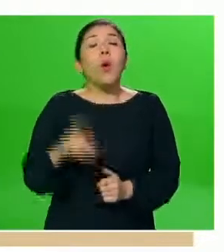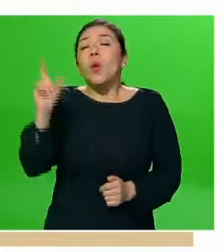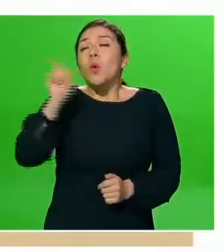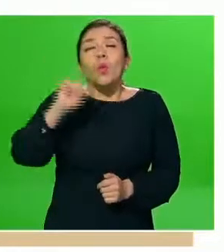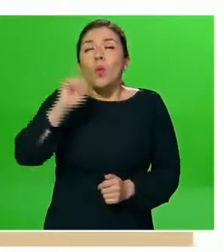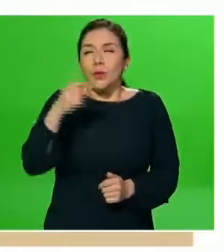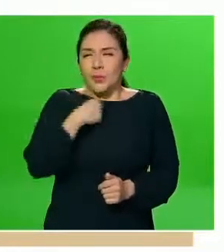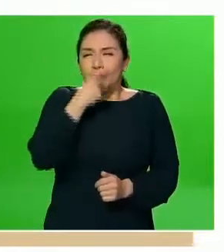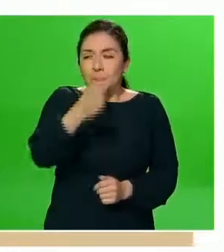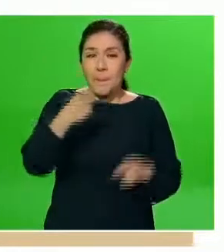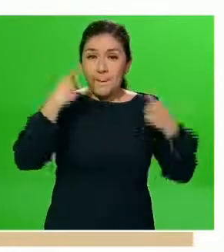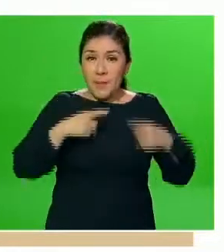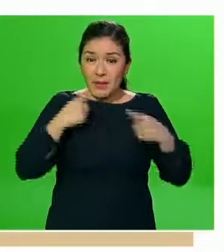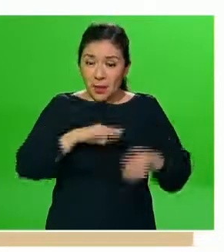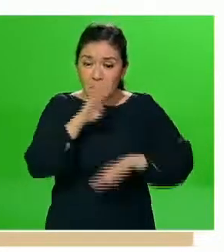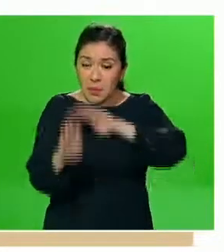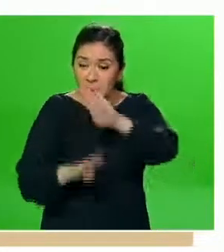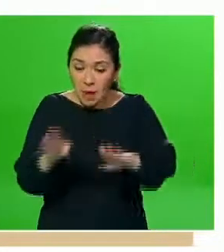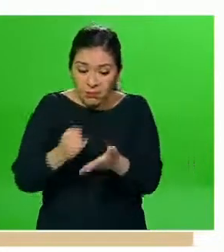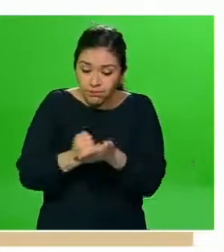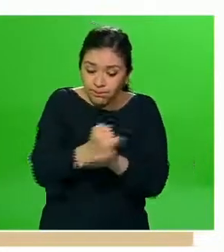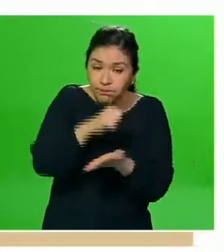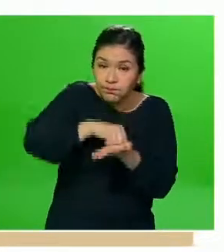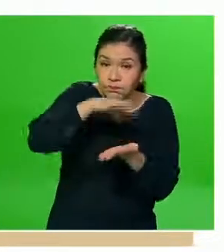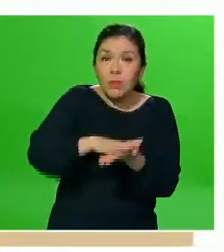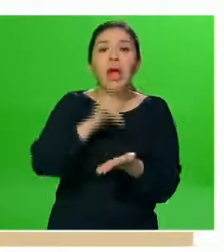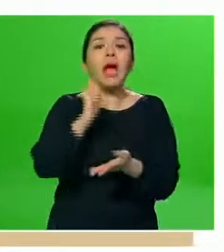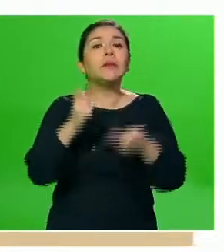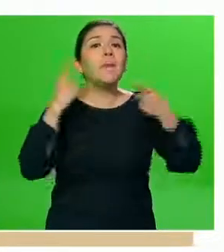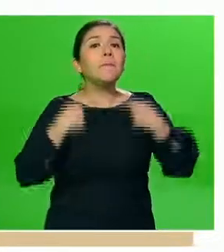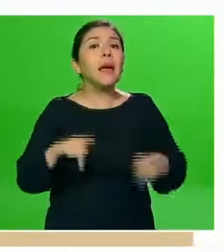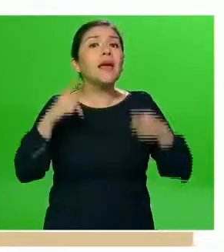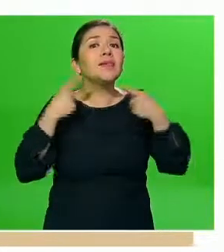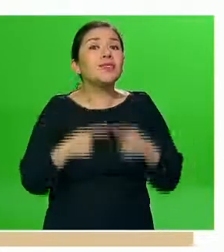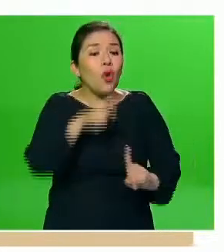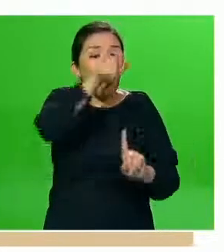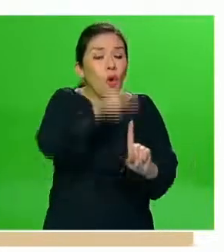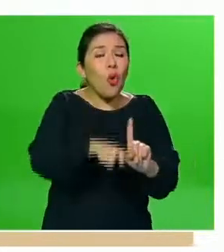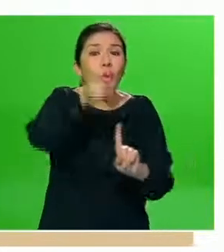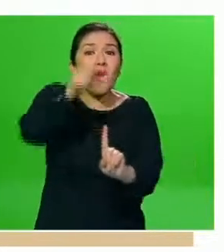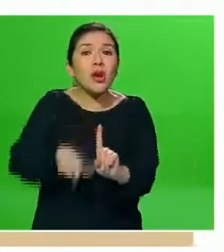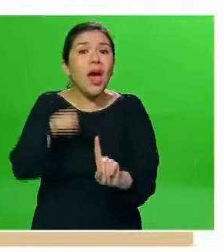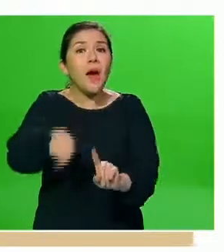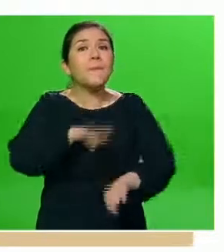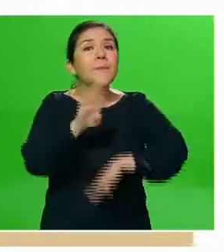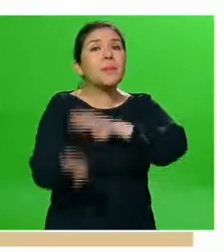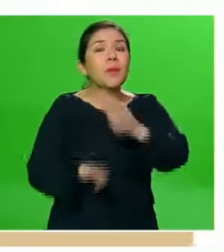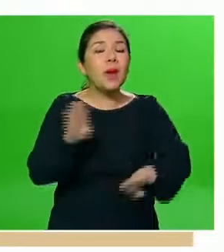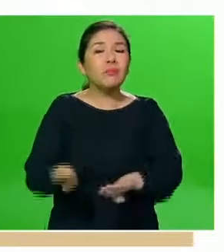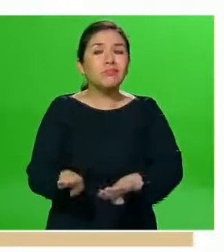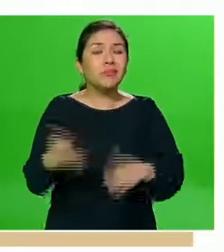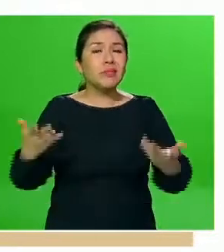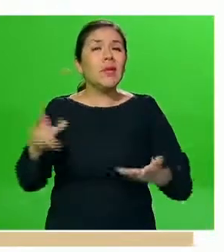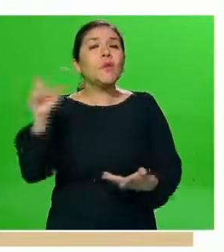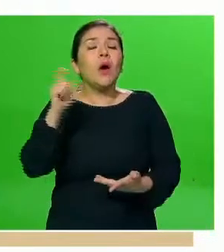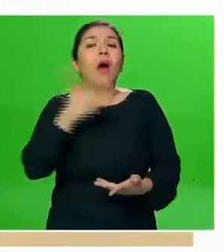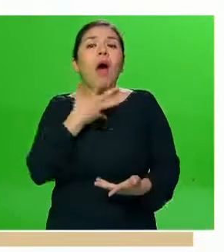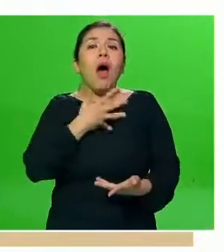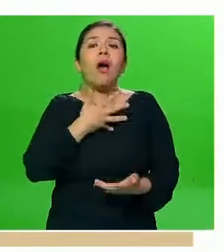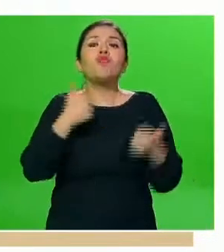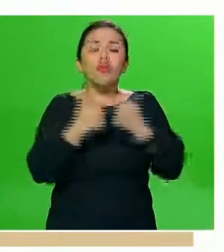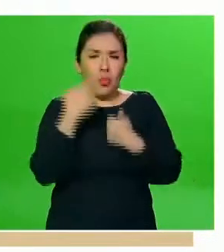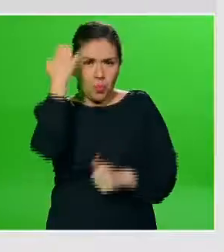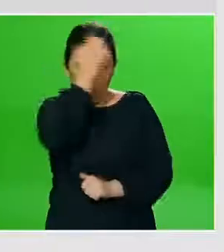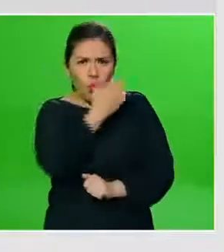hablamos de defunciones confirmadas pues son personas que fallecieron y que al momento contaban con una prueba